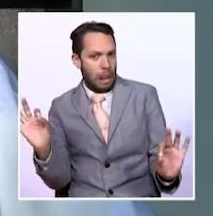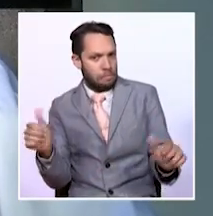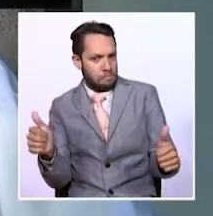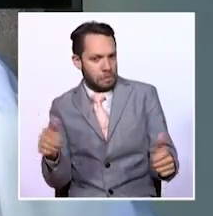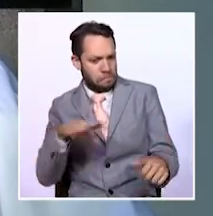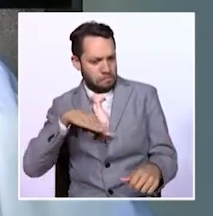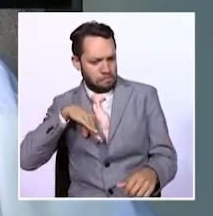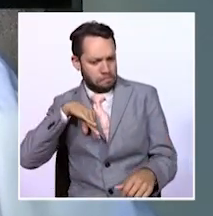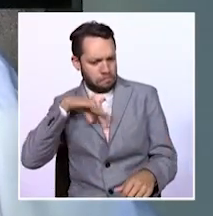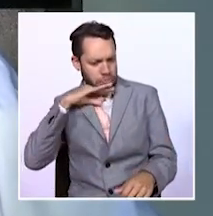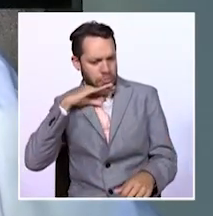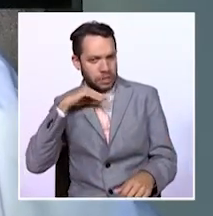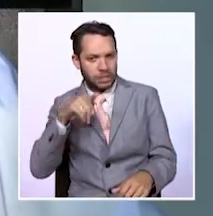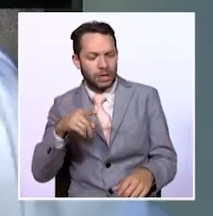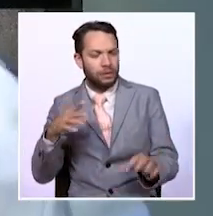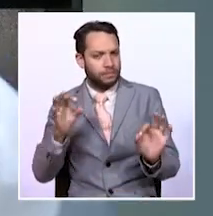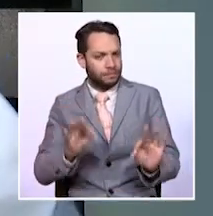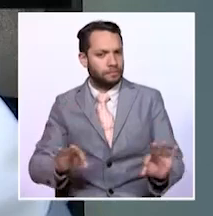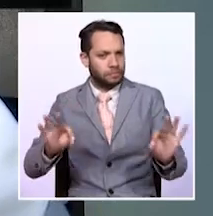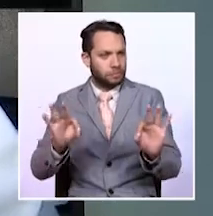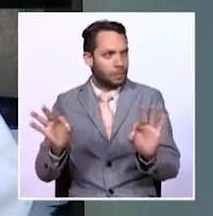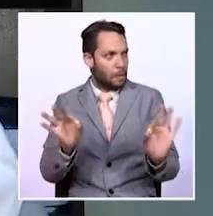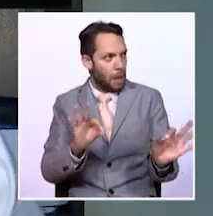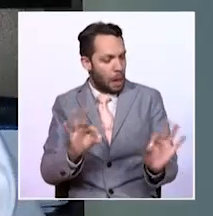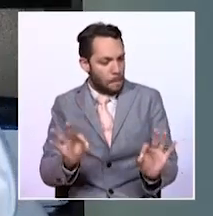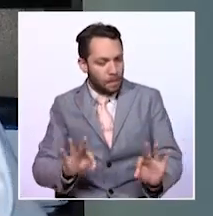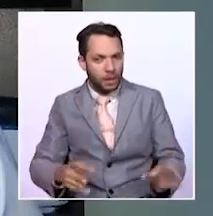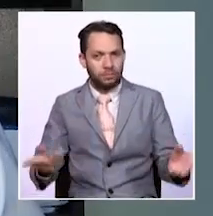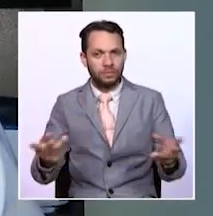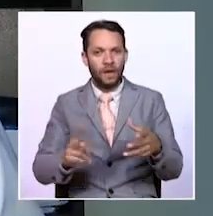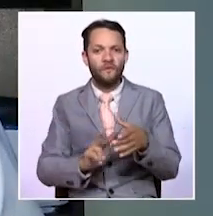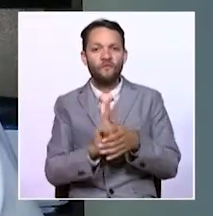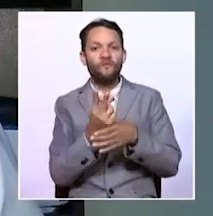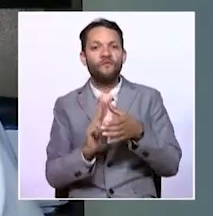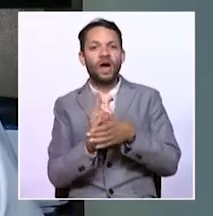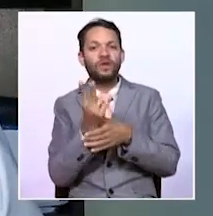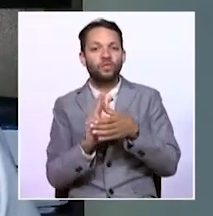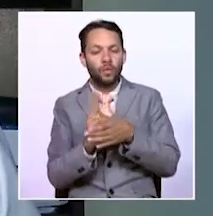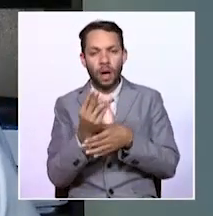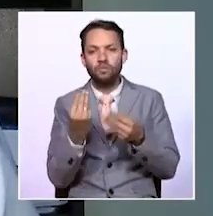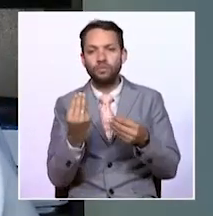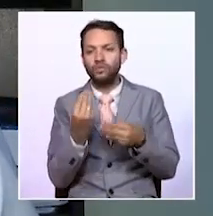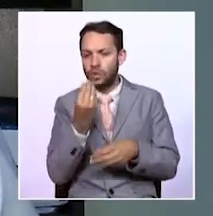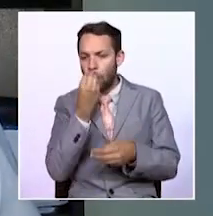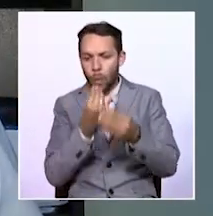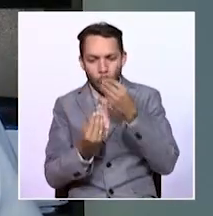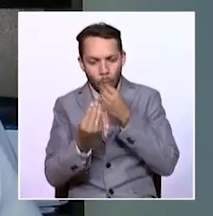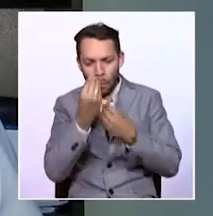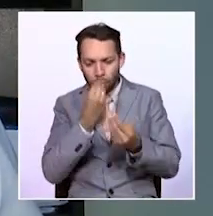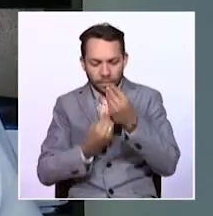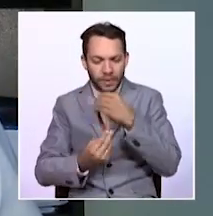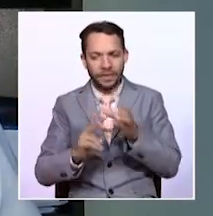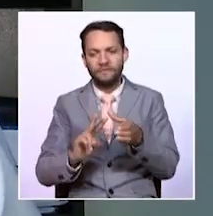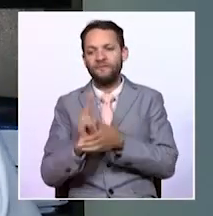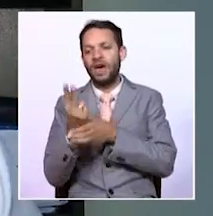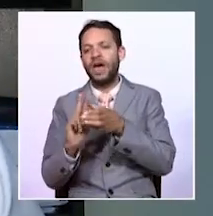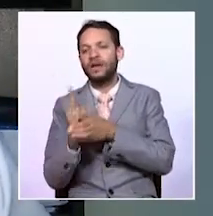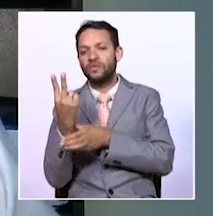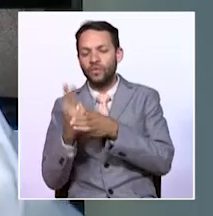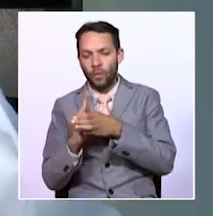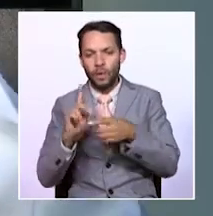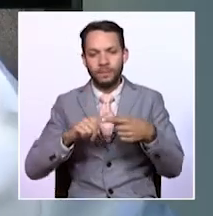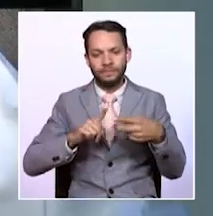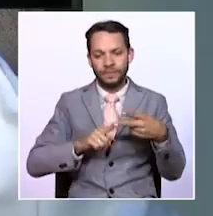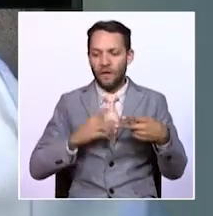que tiene una dieta eh, de base vegetariana, es una paciente que hace actividad física, es una paciente